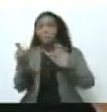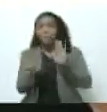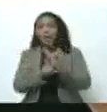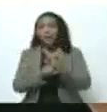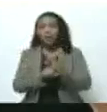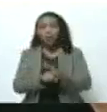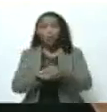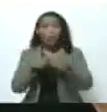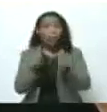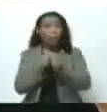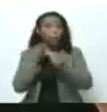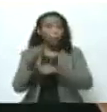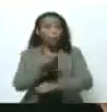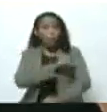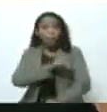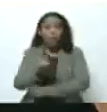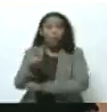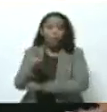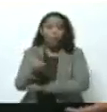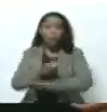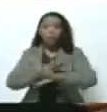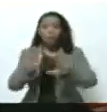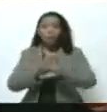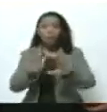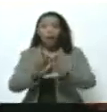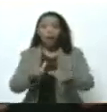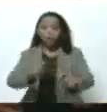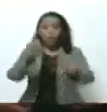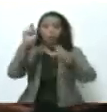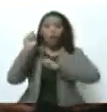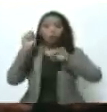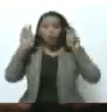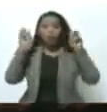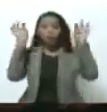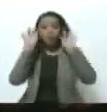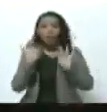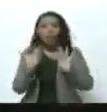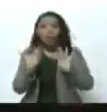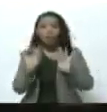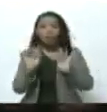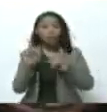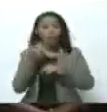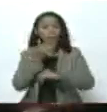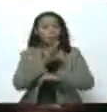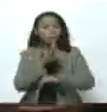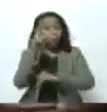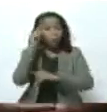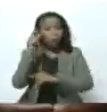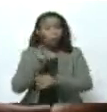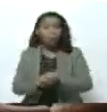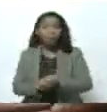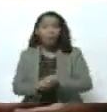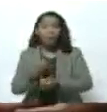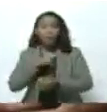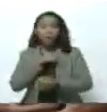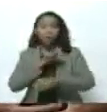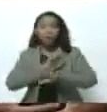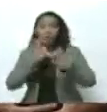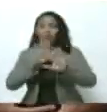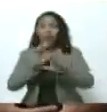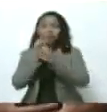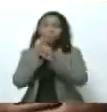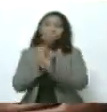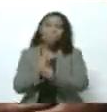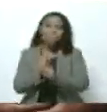con sus mandatarios, ya asumió este nuevo método. Y en los próximos días estaremos ya